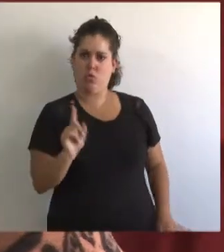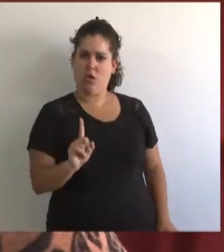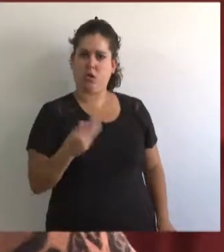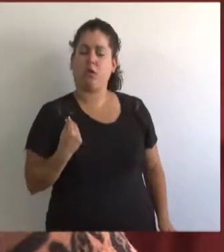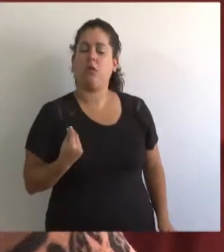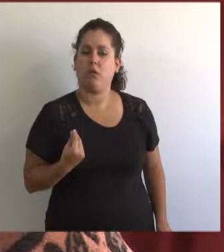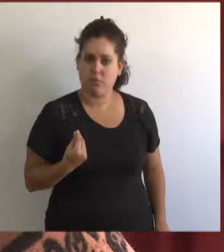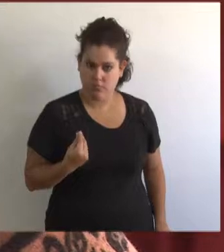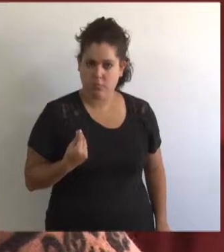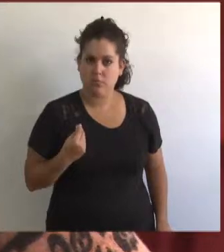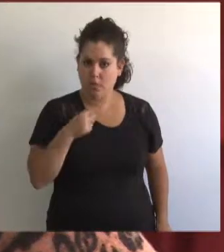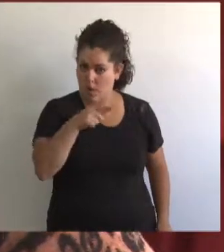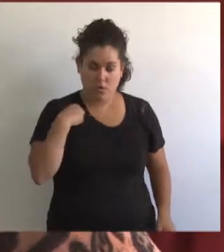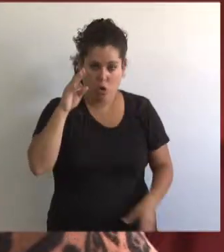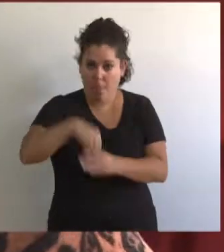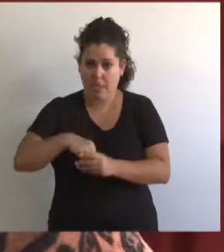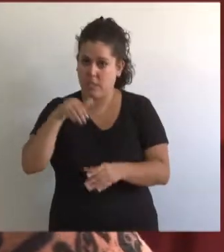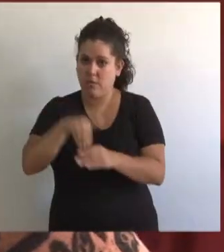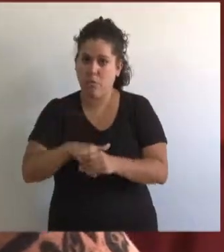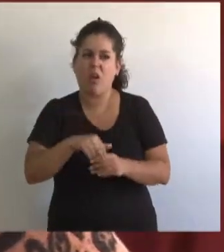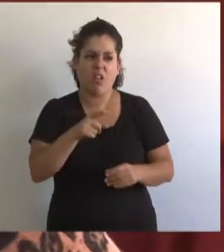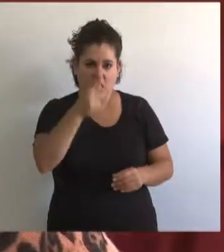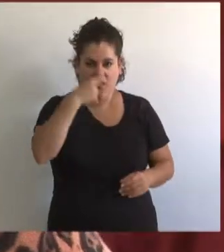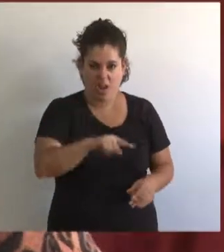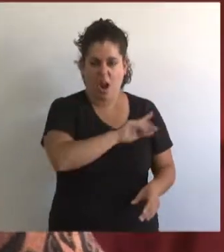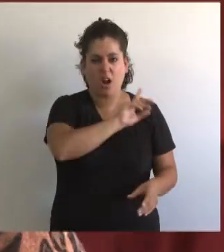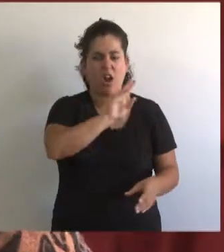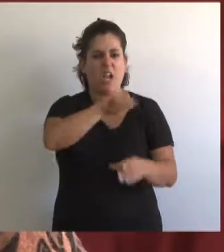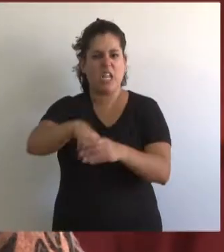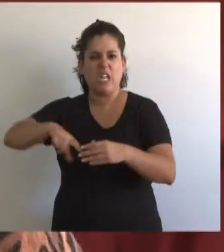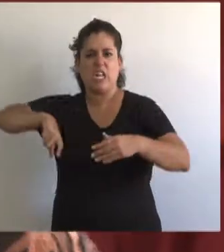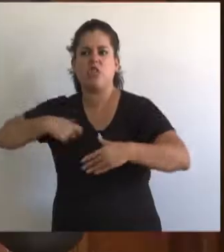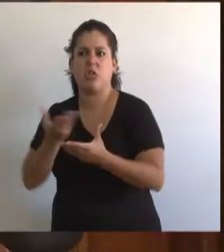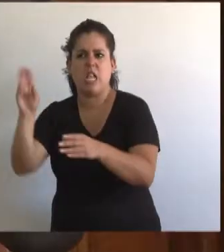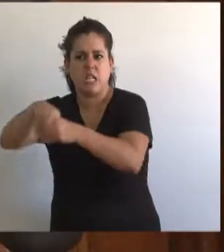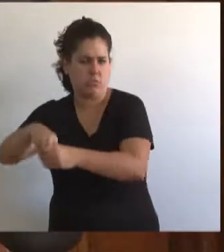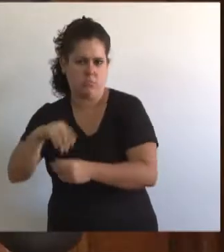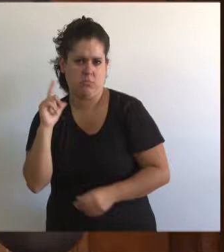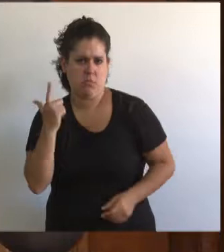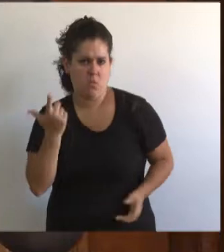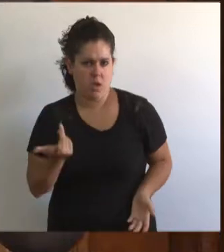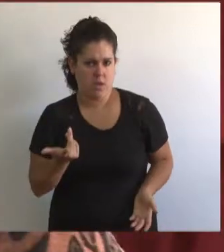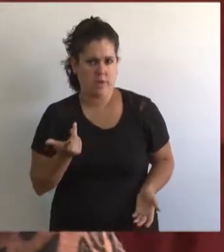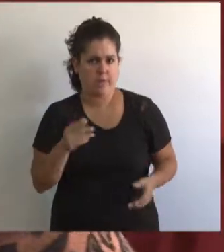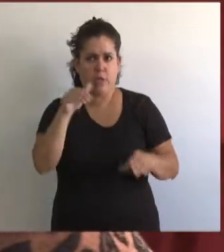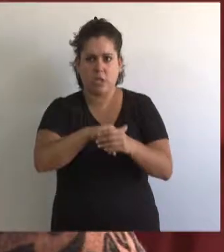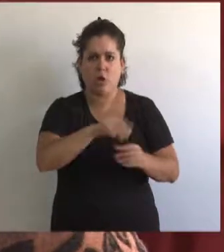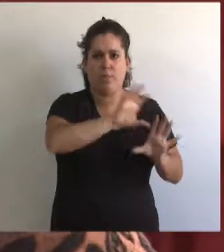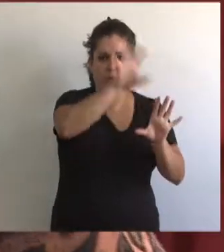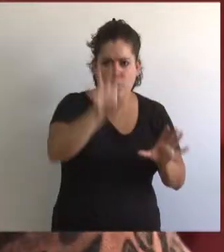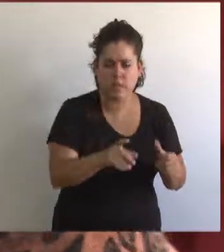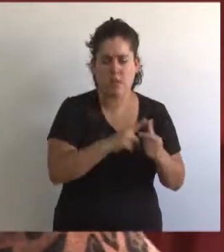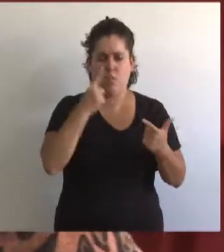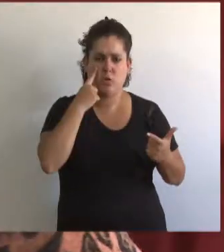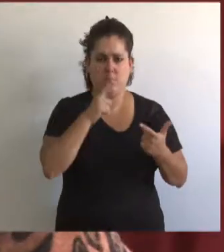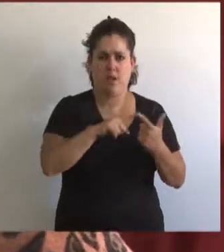elecciones, en ese proceso de resocialización no fue partícipe de la elección de las autoridades, ni nacionales, ni provinciales,